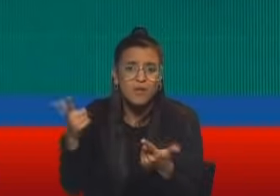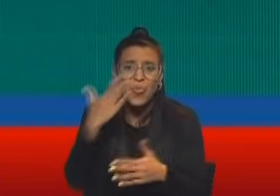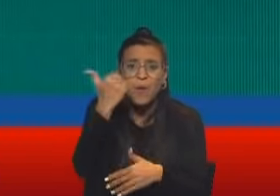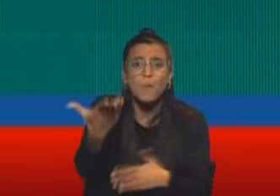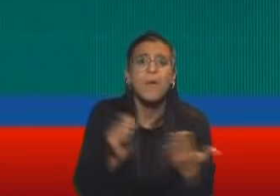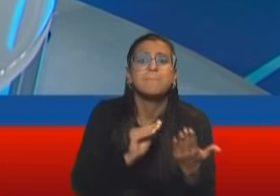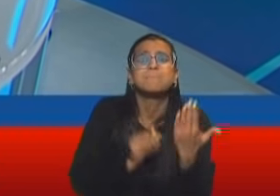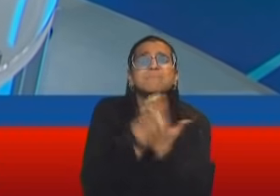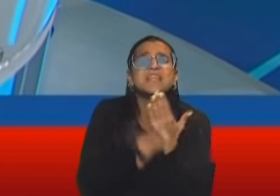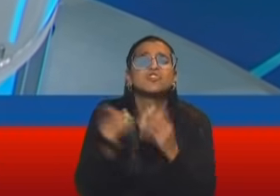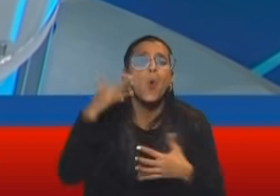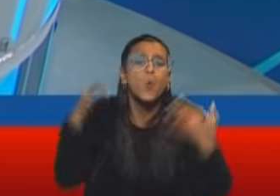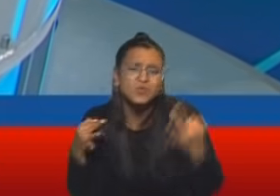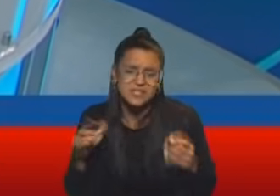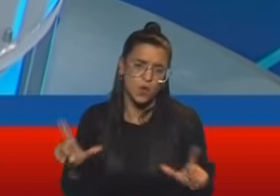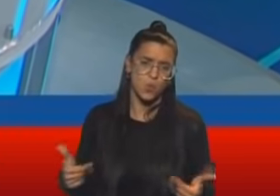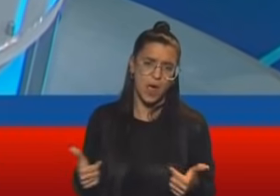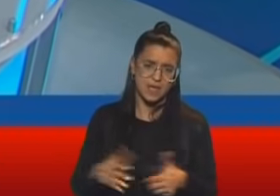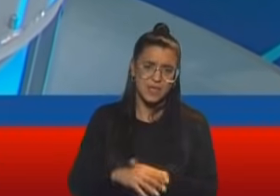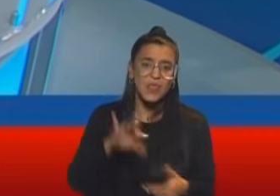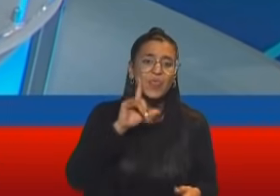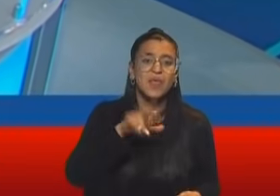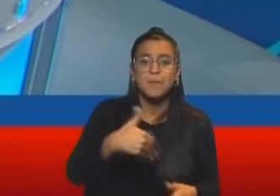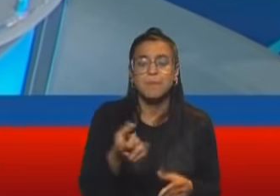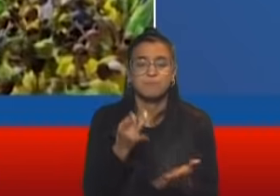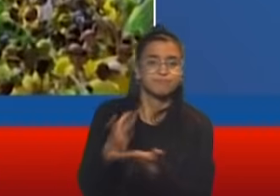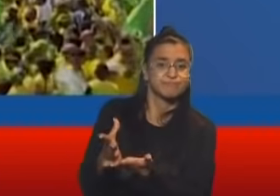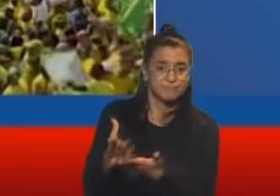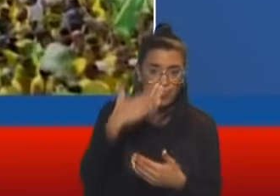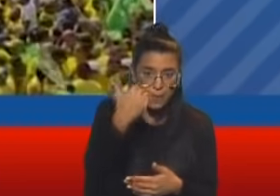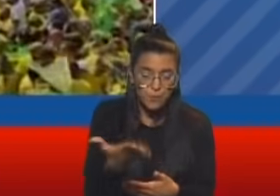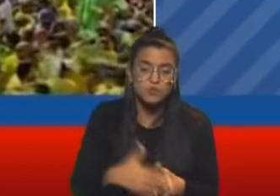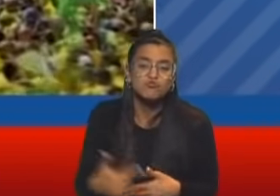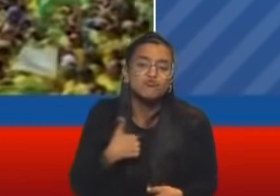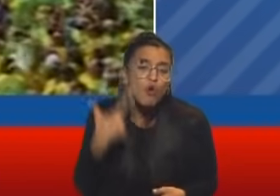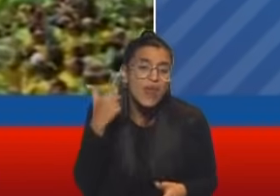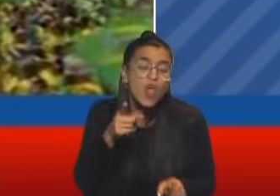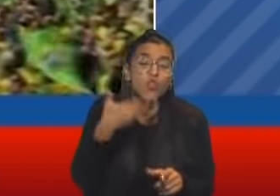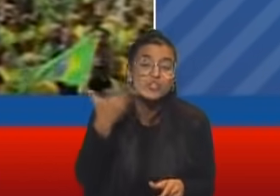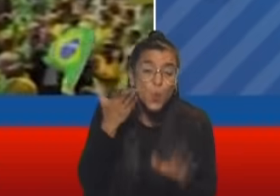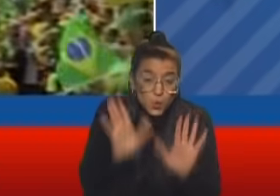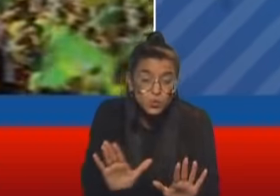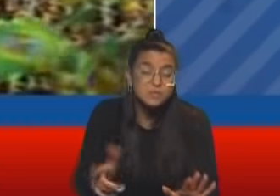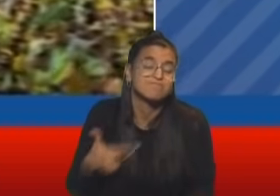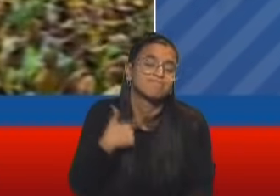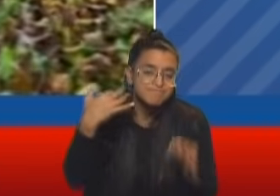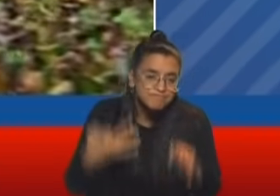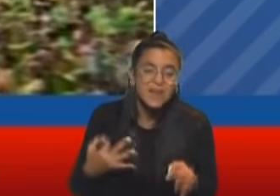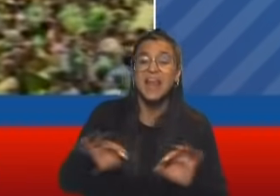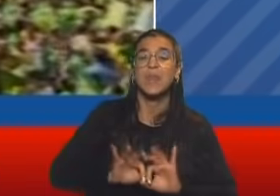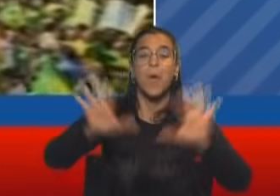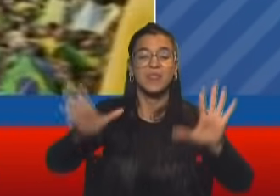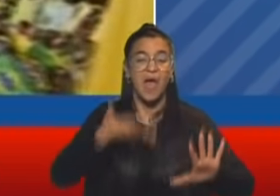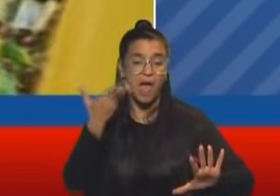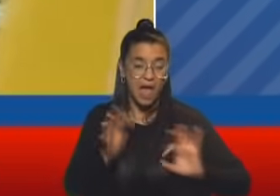ministro de Justicia. Y Dilma, después Dilma Rousseff. Después la echan a Dilma Rousseff. Sí. Yo creo que ese discurso supuestamente libertario, como